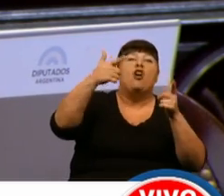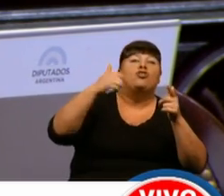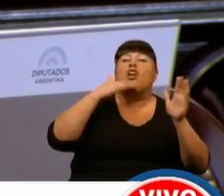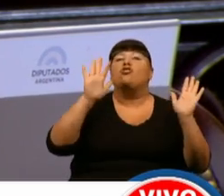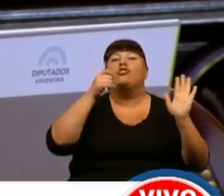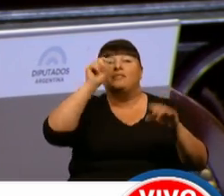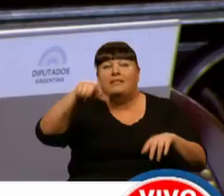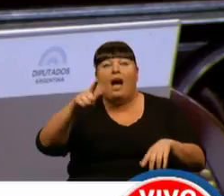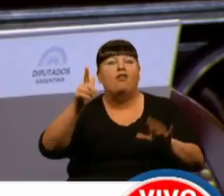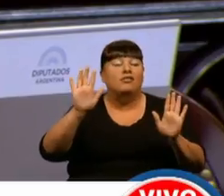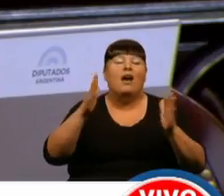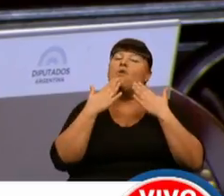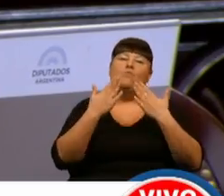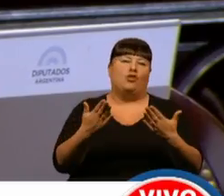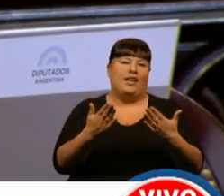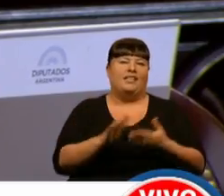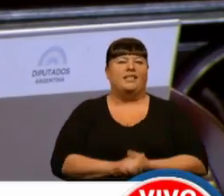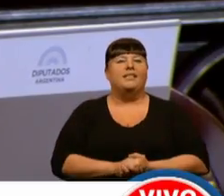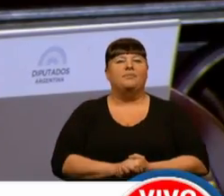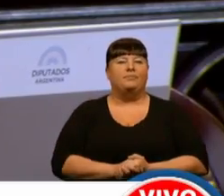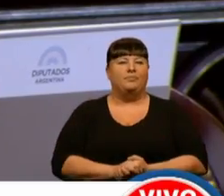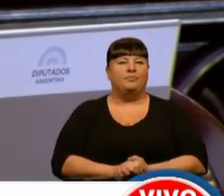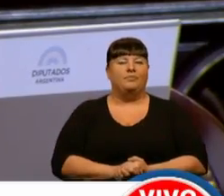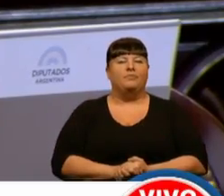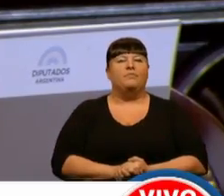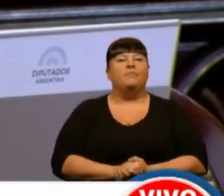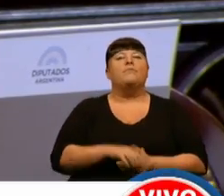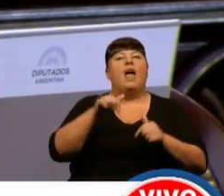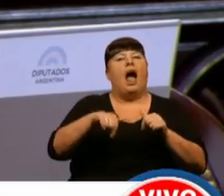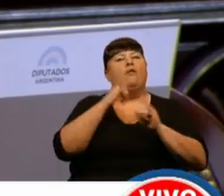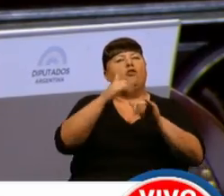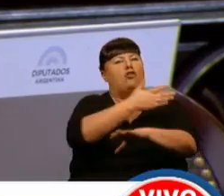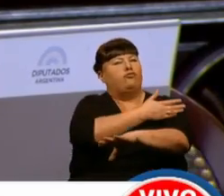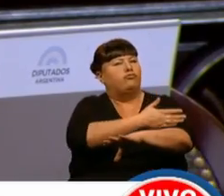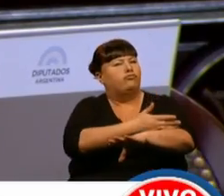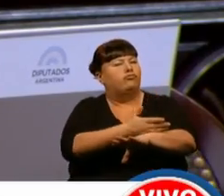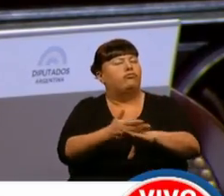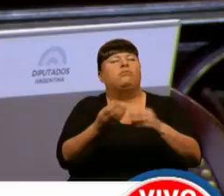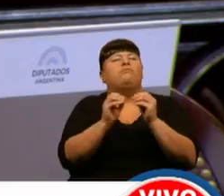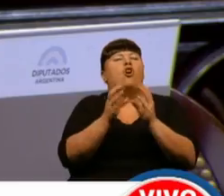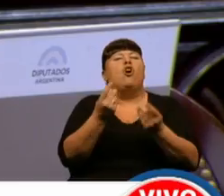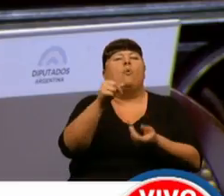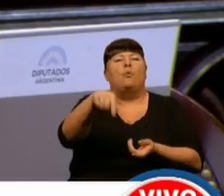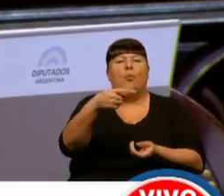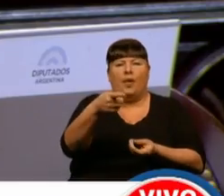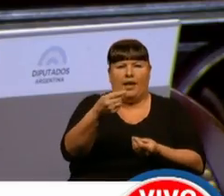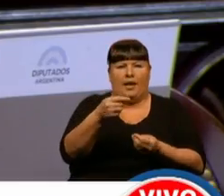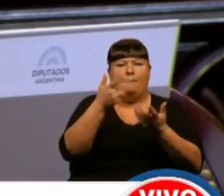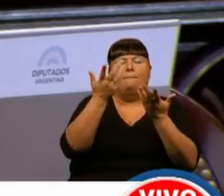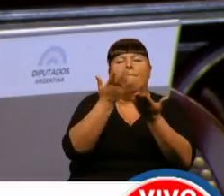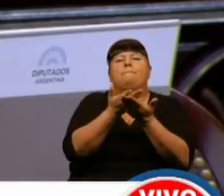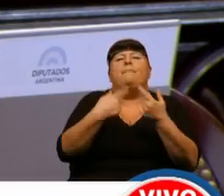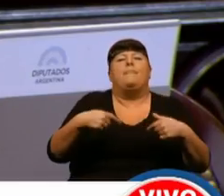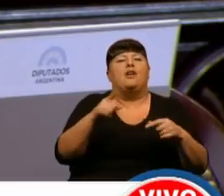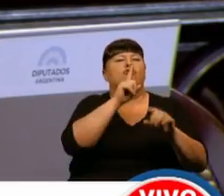está no sé muchas gracias pasó a desarrollar un poco en qué consiste en silencio por